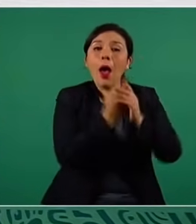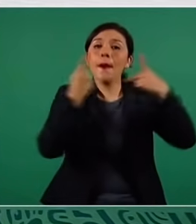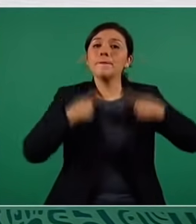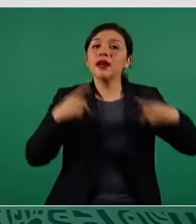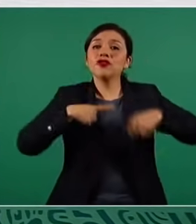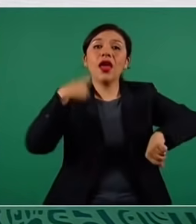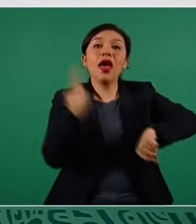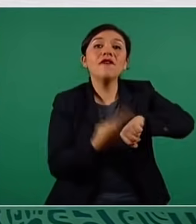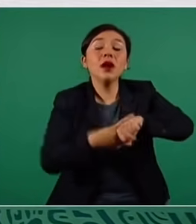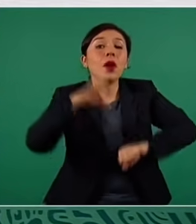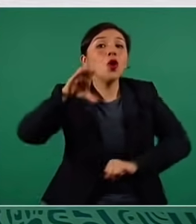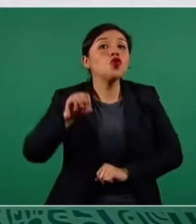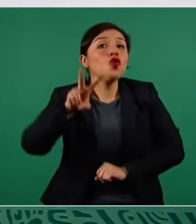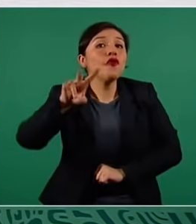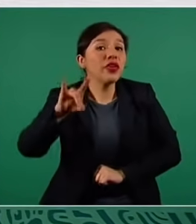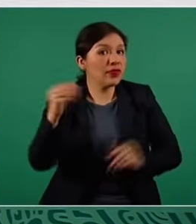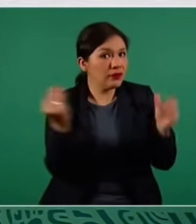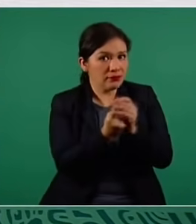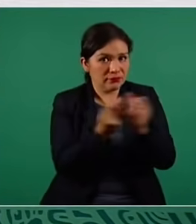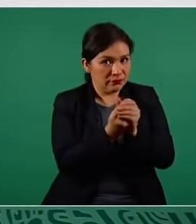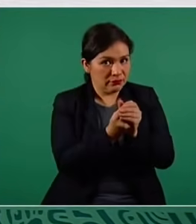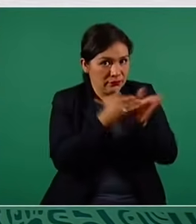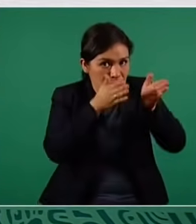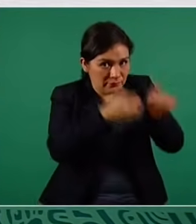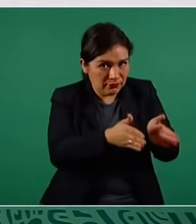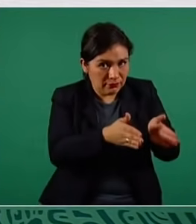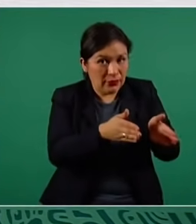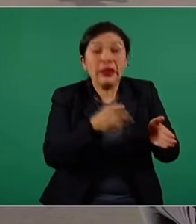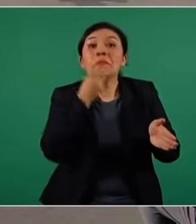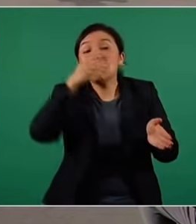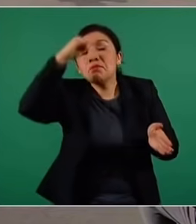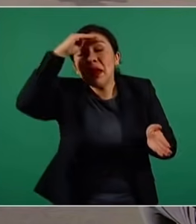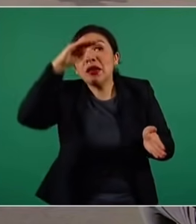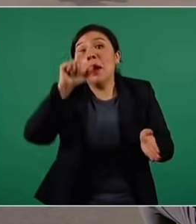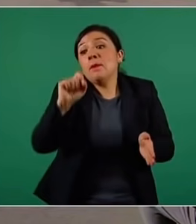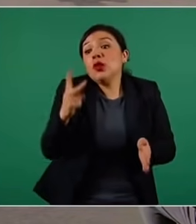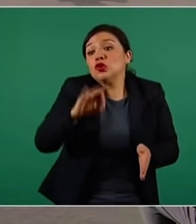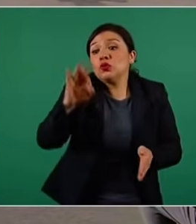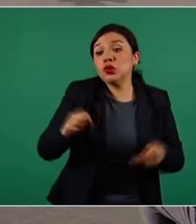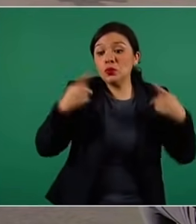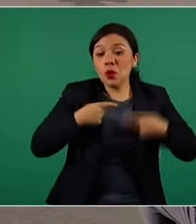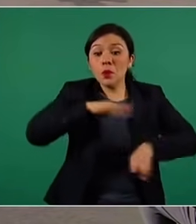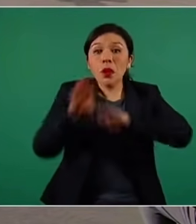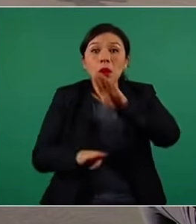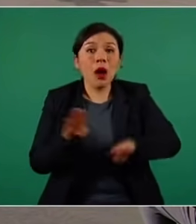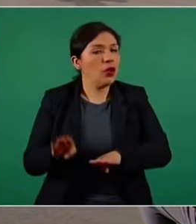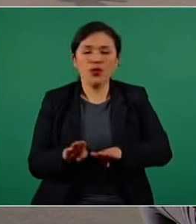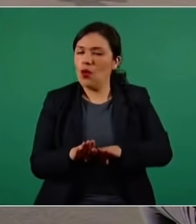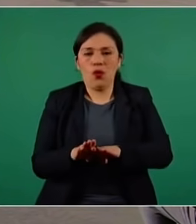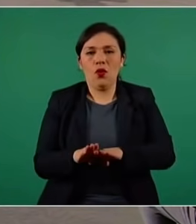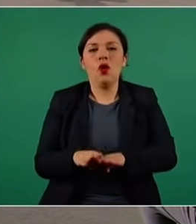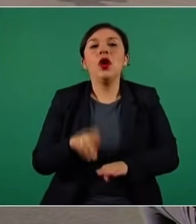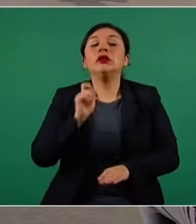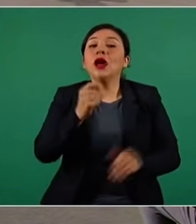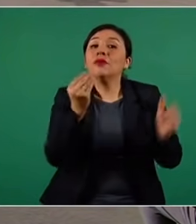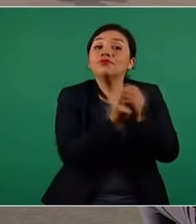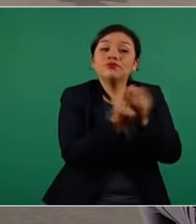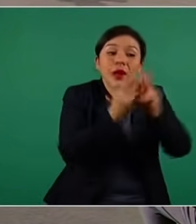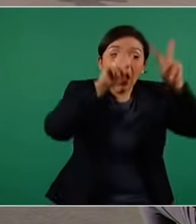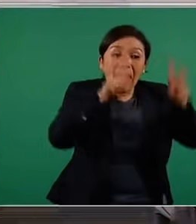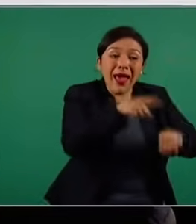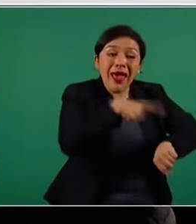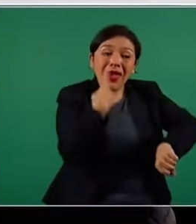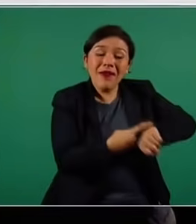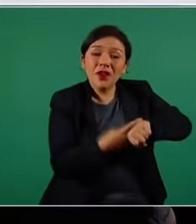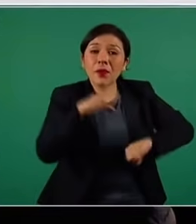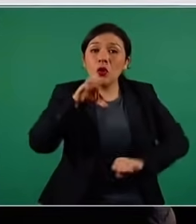ojo no quiere decir que 22% de las mexicanas y mexicanos fallecieron por supuesto quien tenía comida